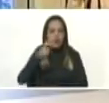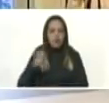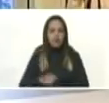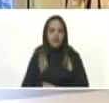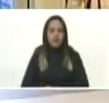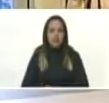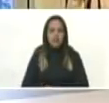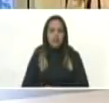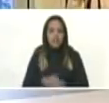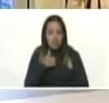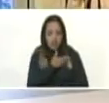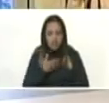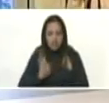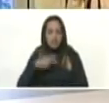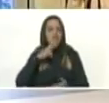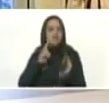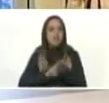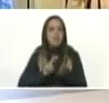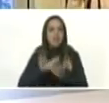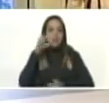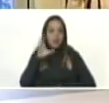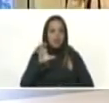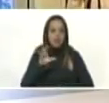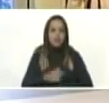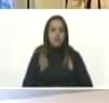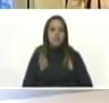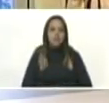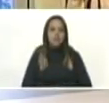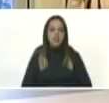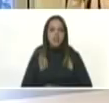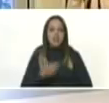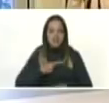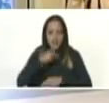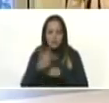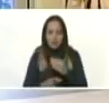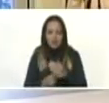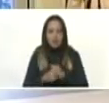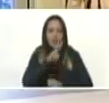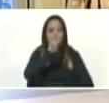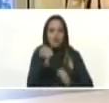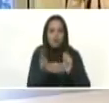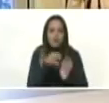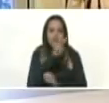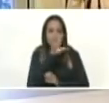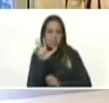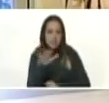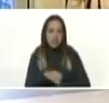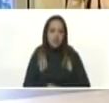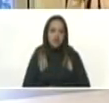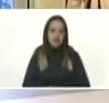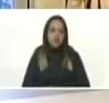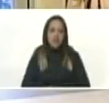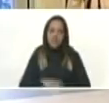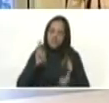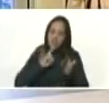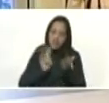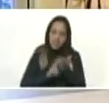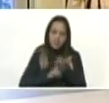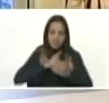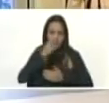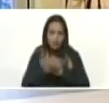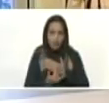verdaderos del país y del pueblo. De ahí viene el plan país, plan de la patria 2025. Ese es el verdadero plan país. ¿Ah?